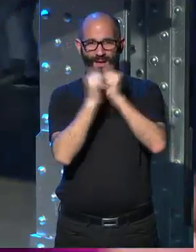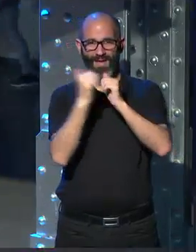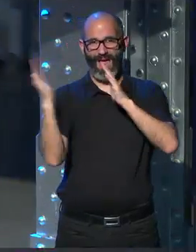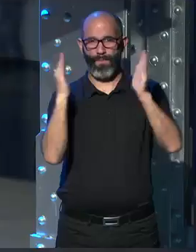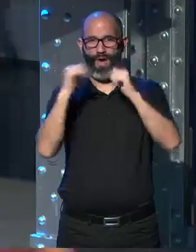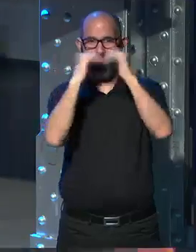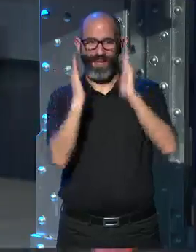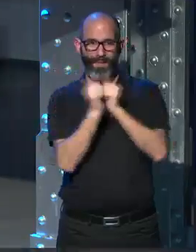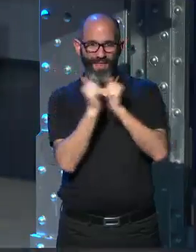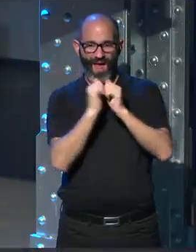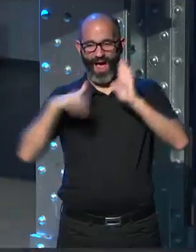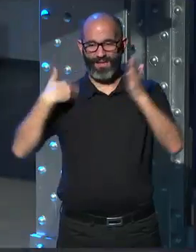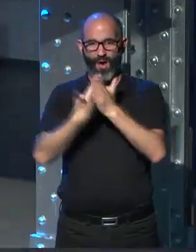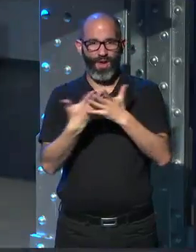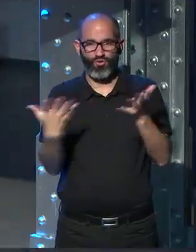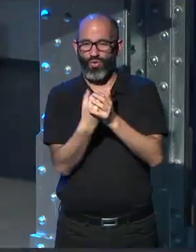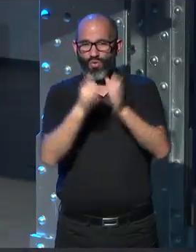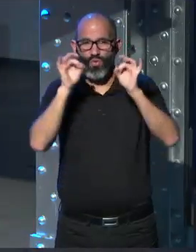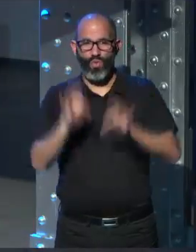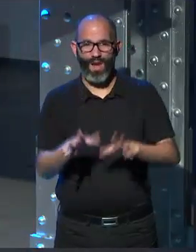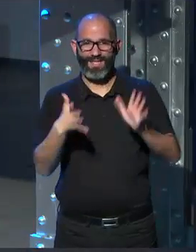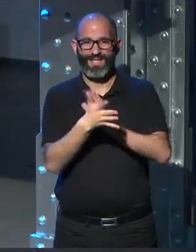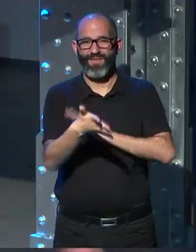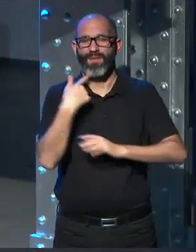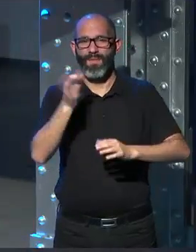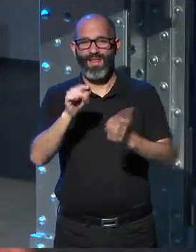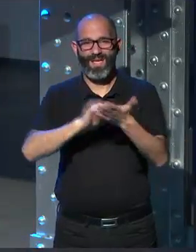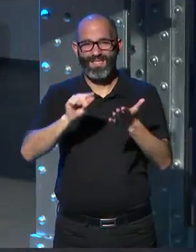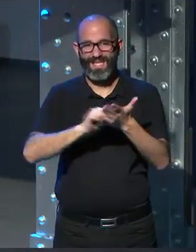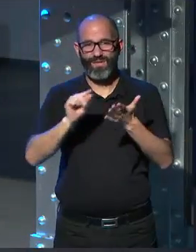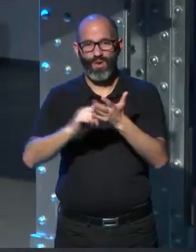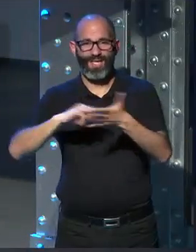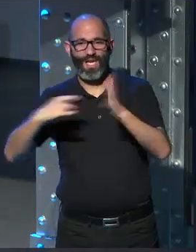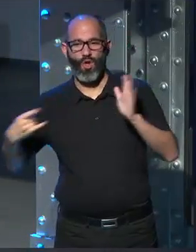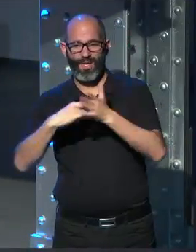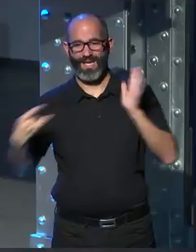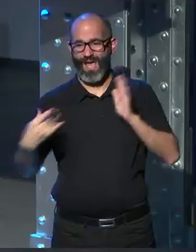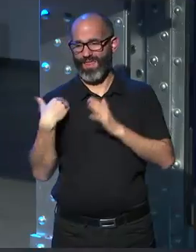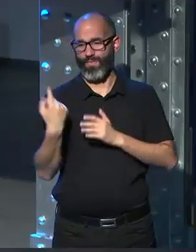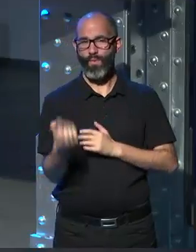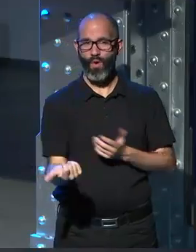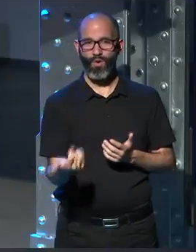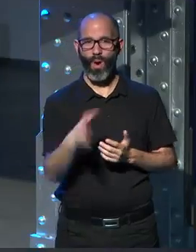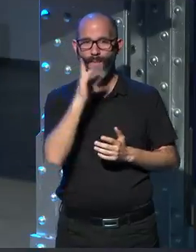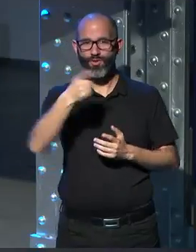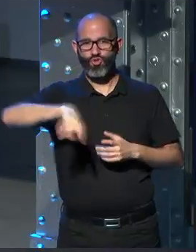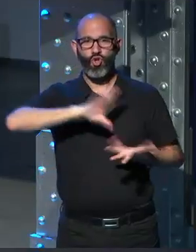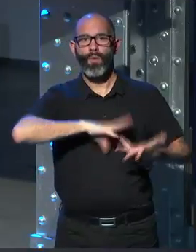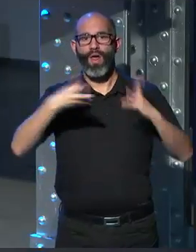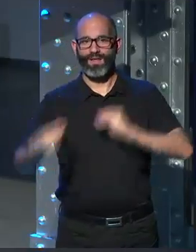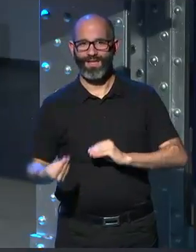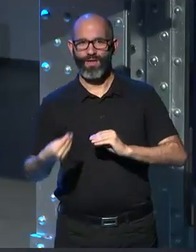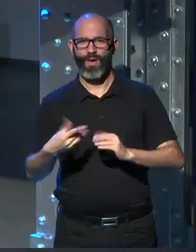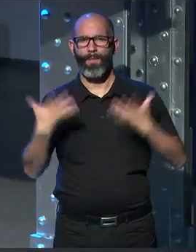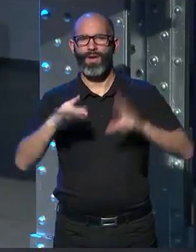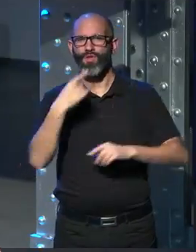la escritura y la cultura y la tecnología son recientes y hasta ahora nos hemos adaptado. Yo no diría quizás que nos